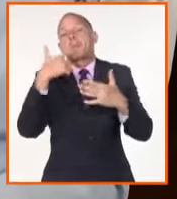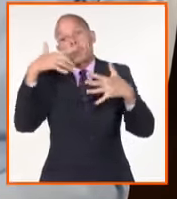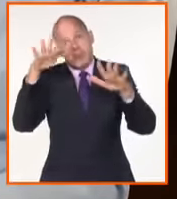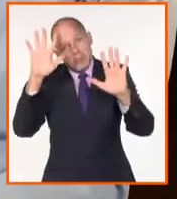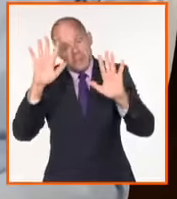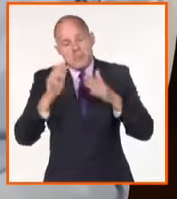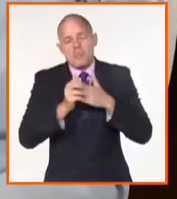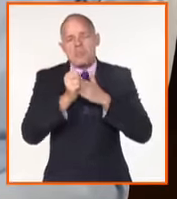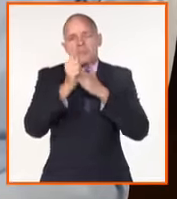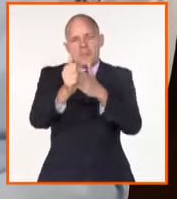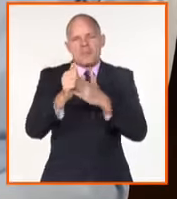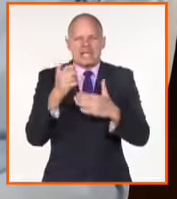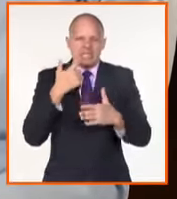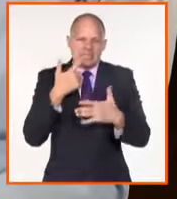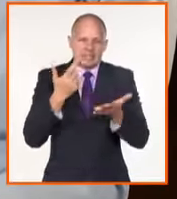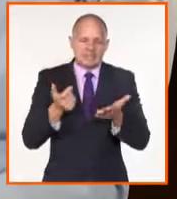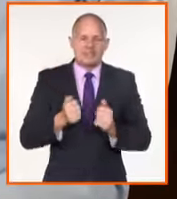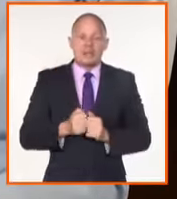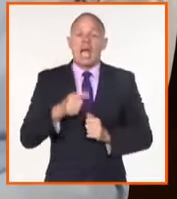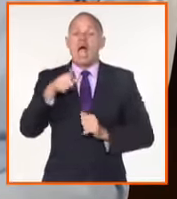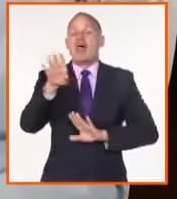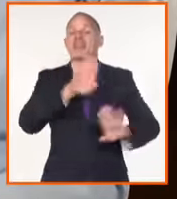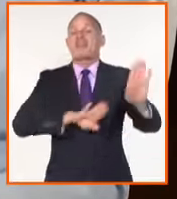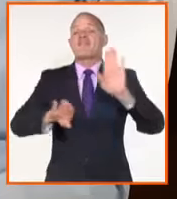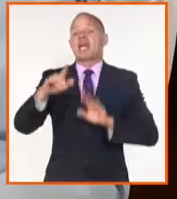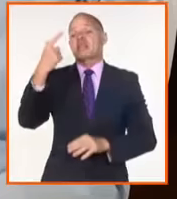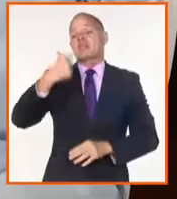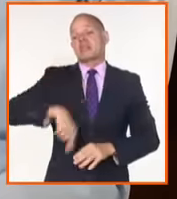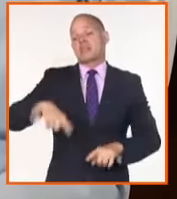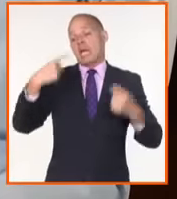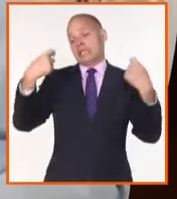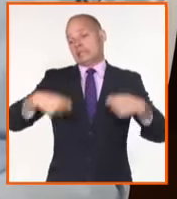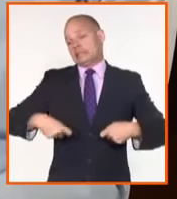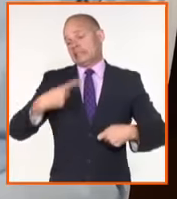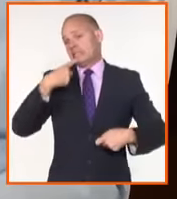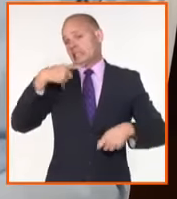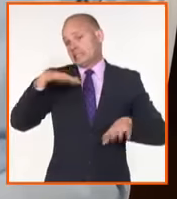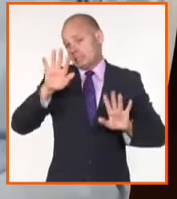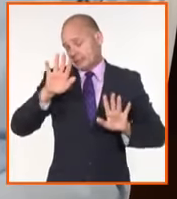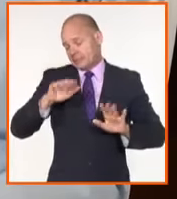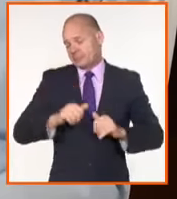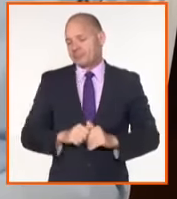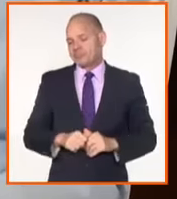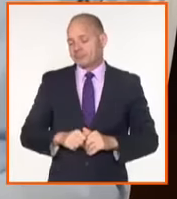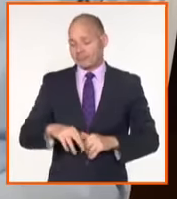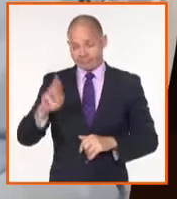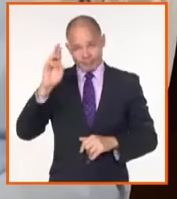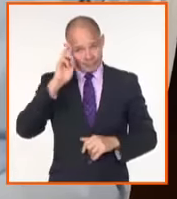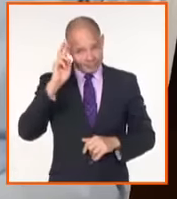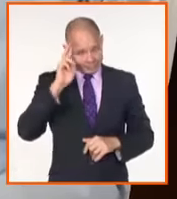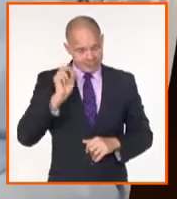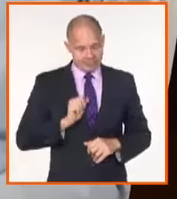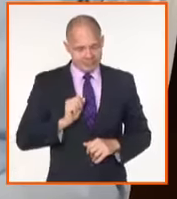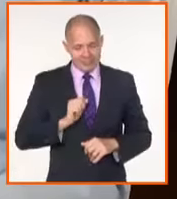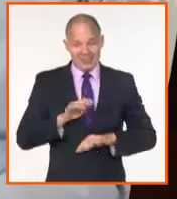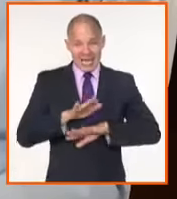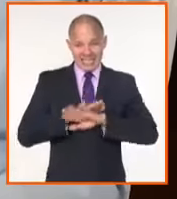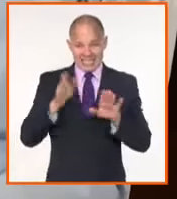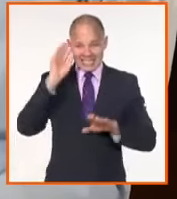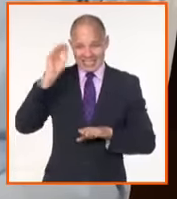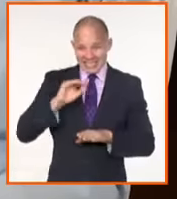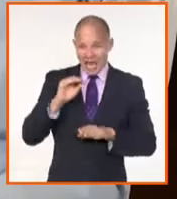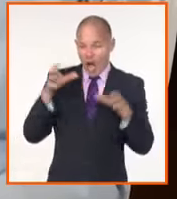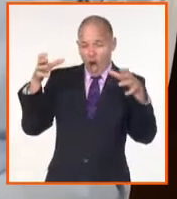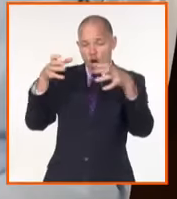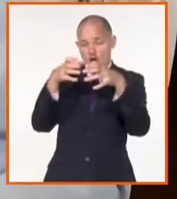comunidad internacional. Y no olvidemos que hemos vivido muchos sucesos en los cuales 50 estados de esa comunidad, que es más